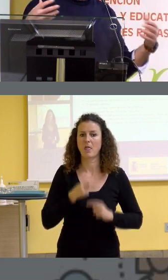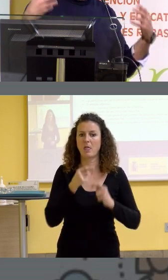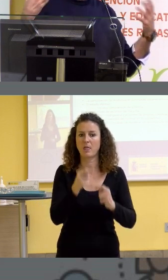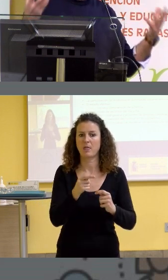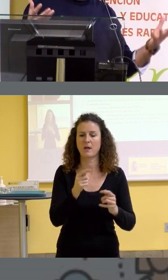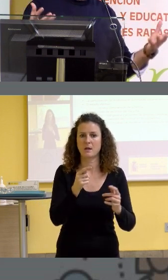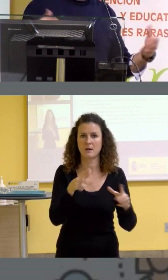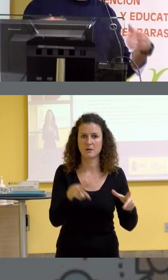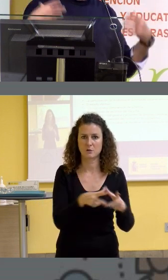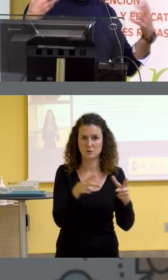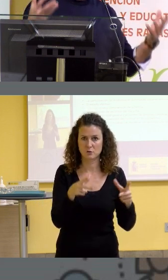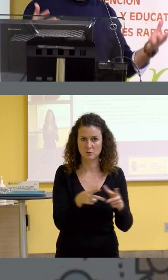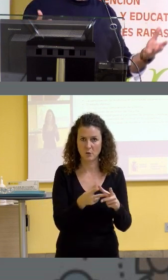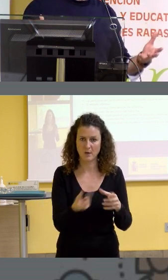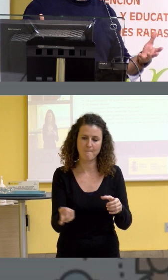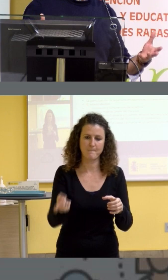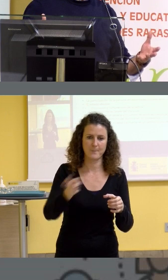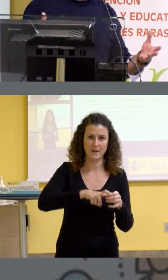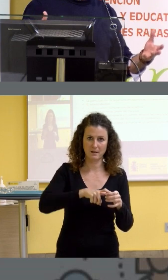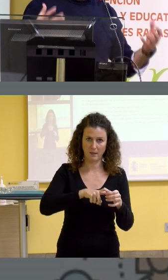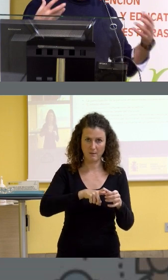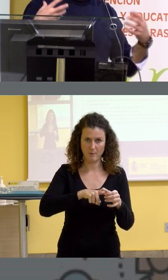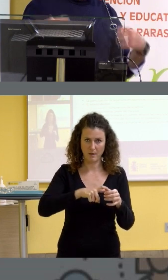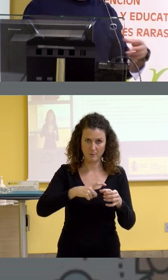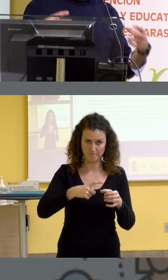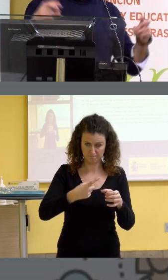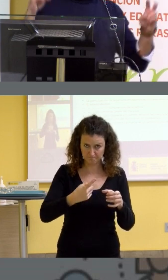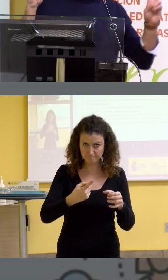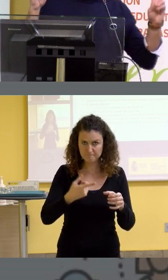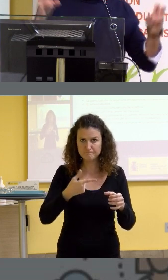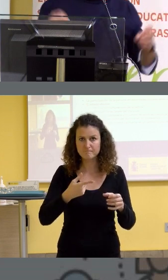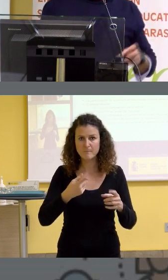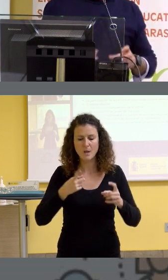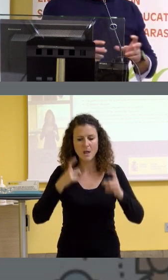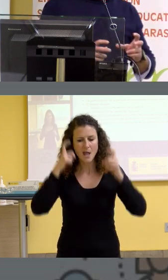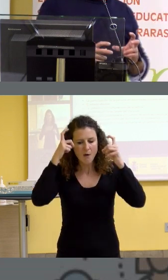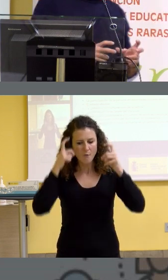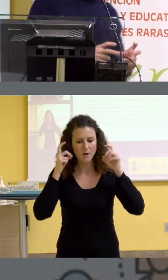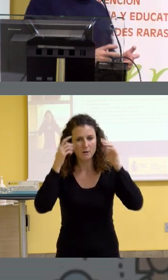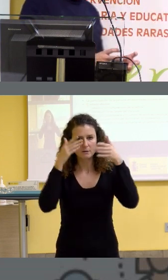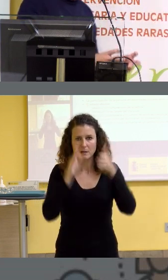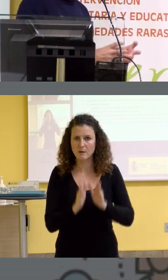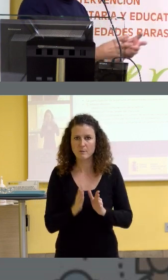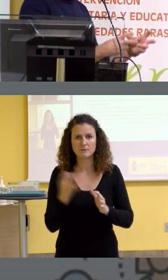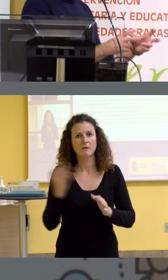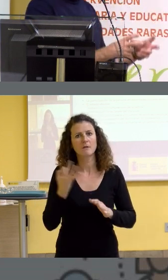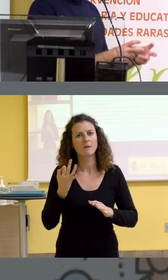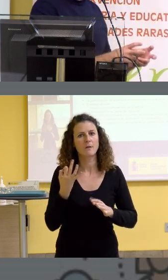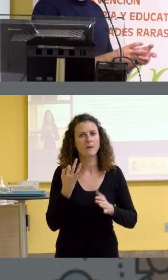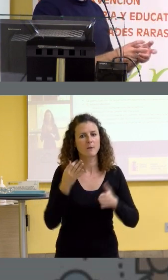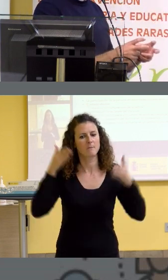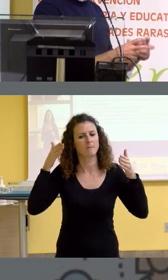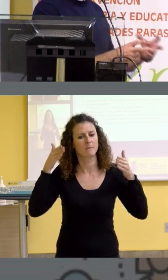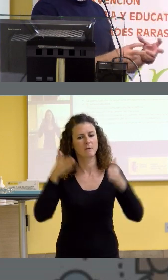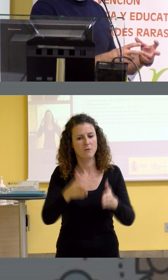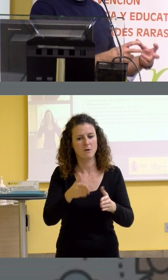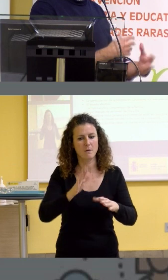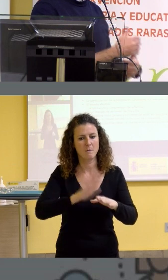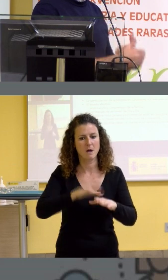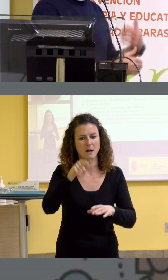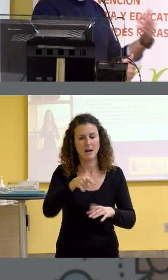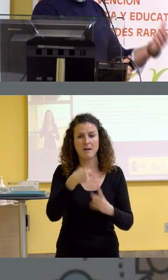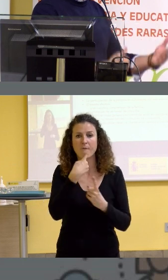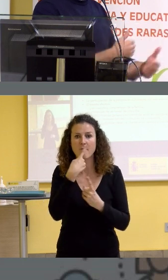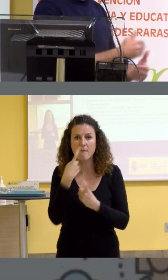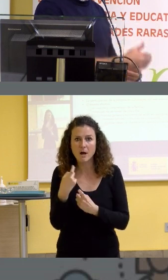social, con la interacción social, con la participación. Nuestro esfuerzo terapéutico tiene que ir orientado a compensar esos déficits que